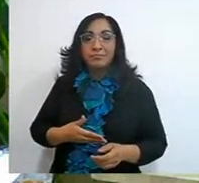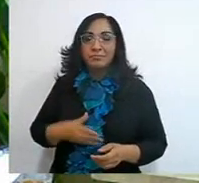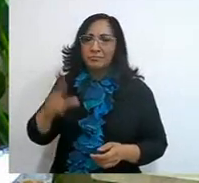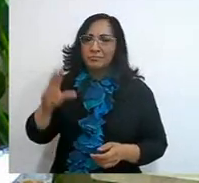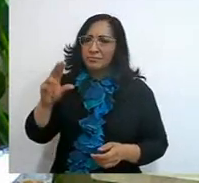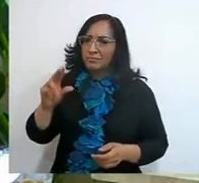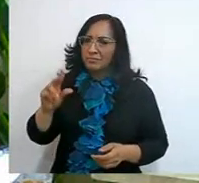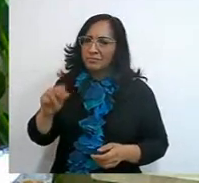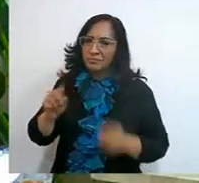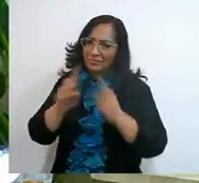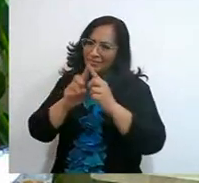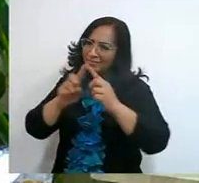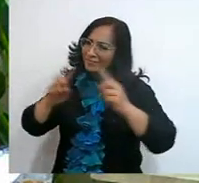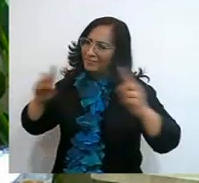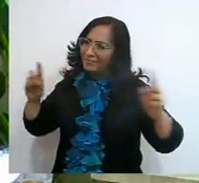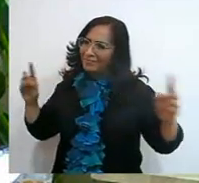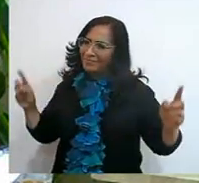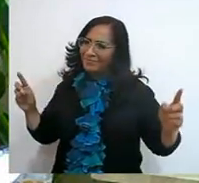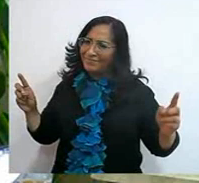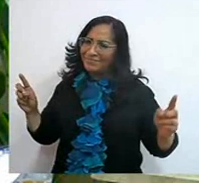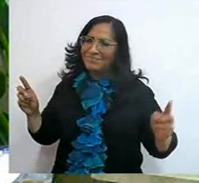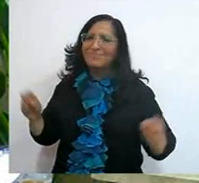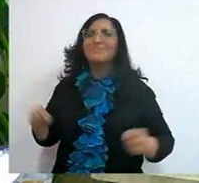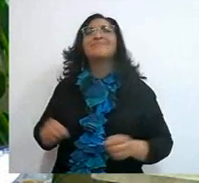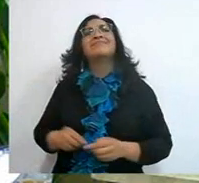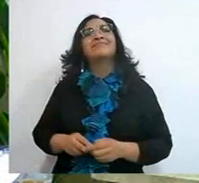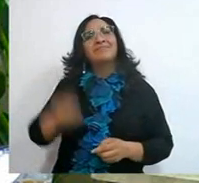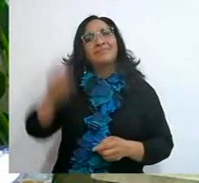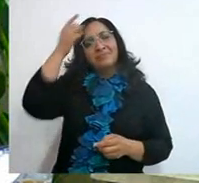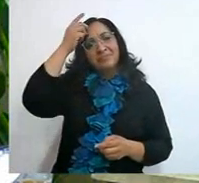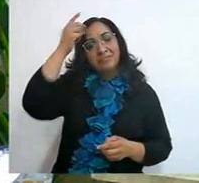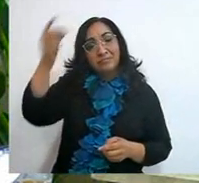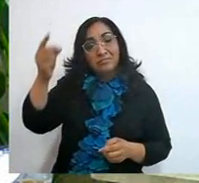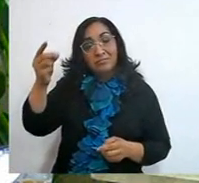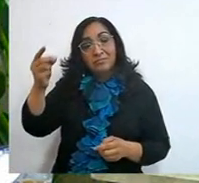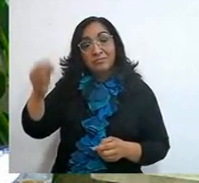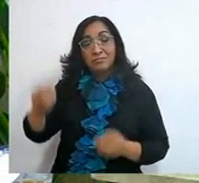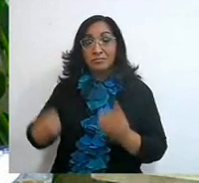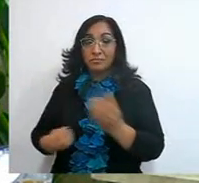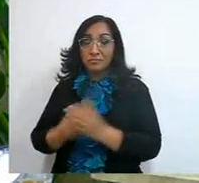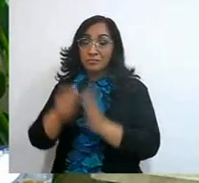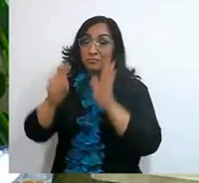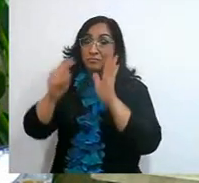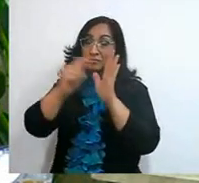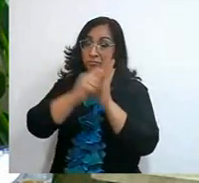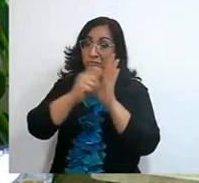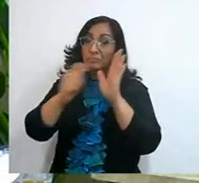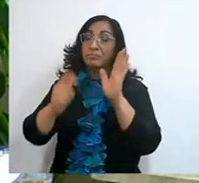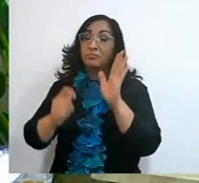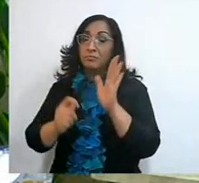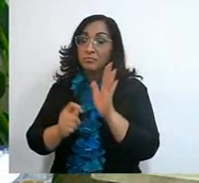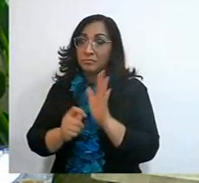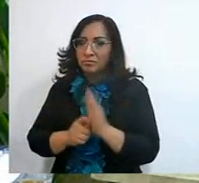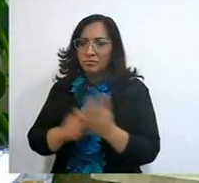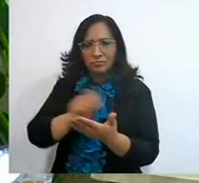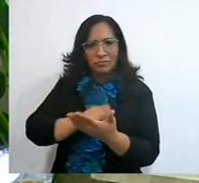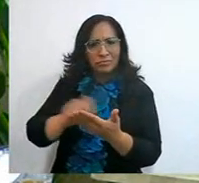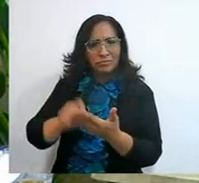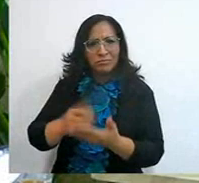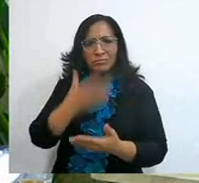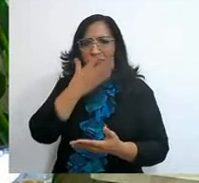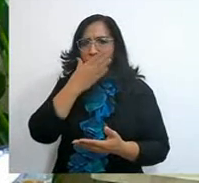no nos va a apartar nada. Y fíjese que el Nuevo Testamento fue escrito por